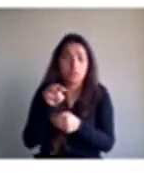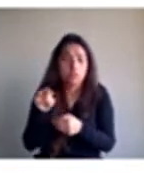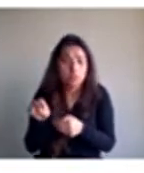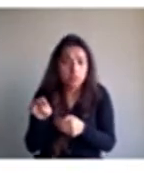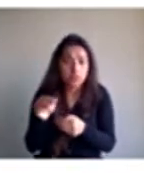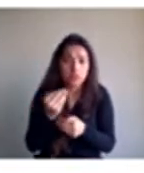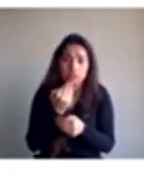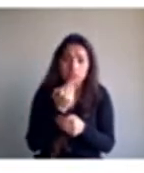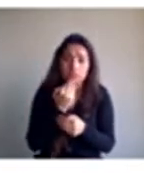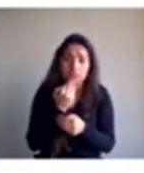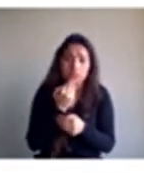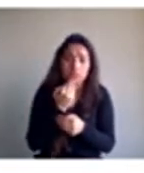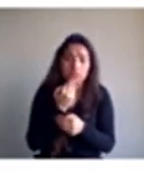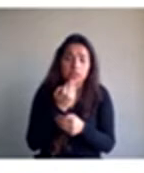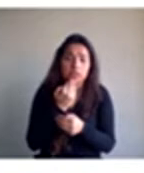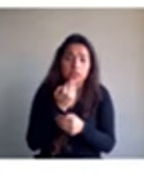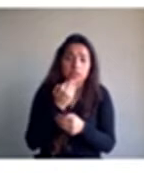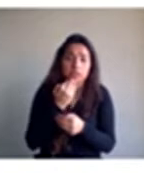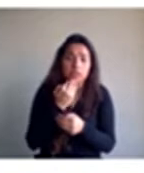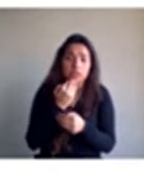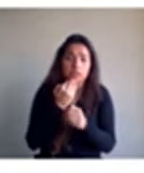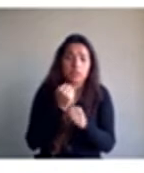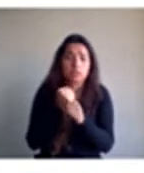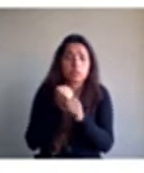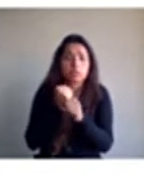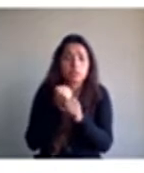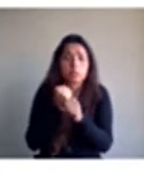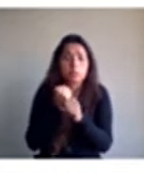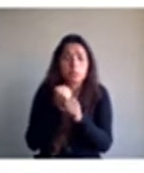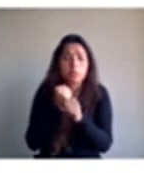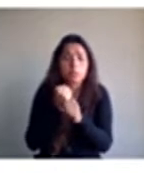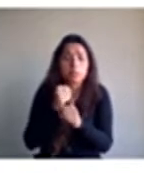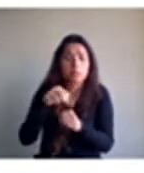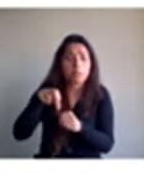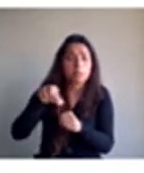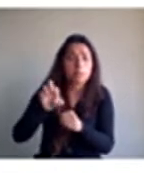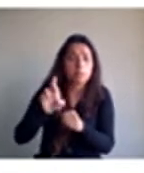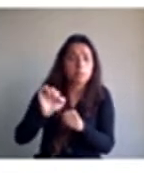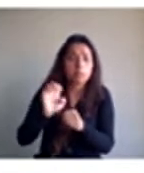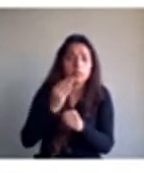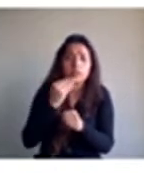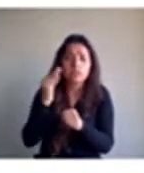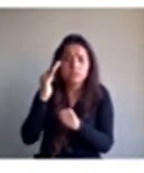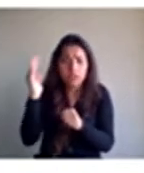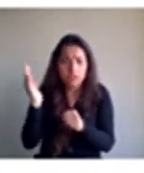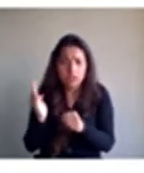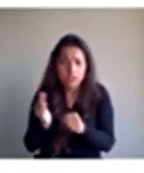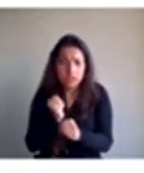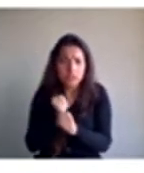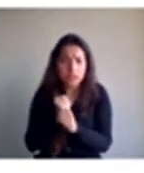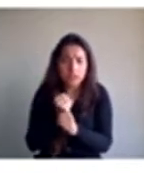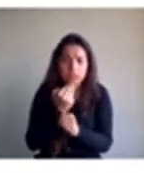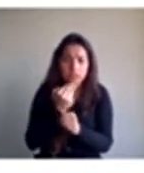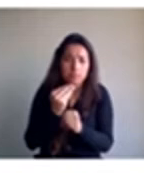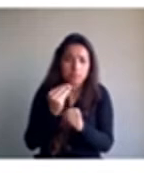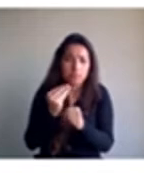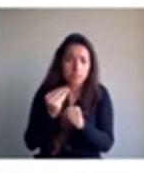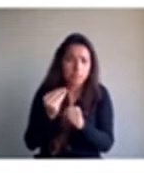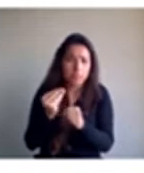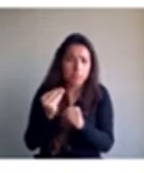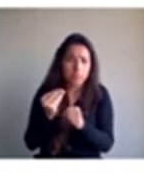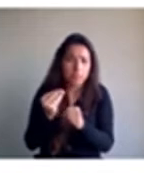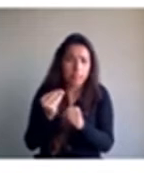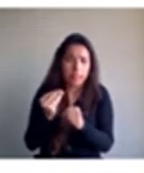panes y hembras y aquí no inyectó orden nacional de estado